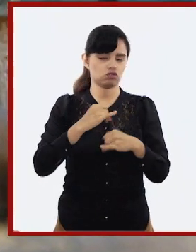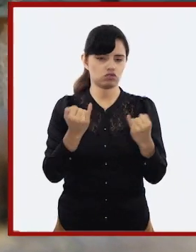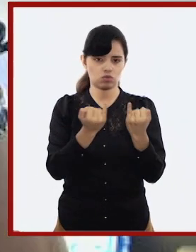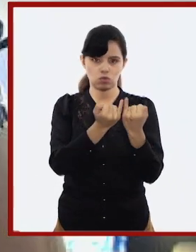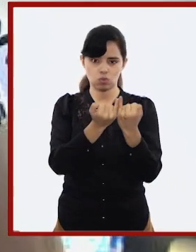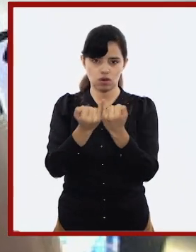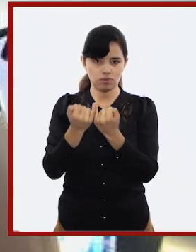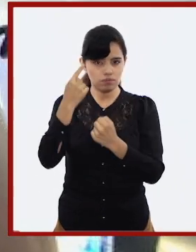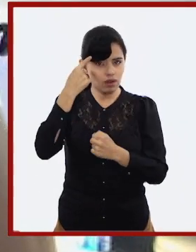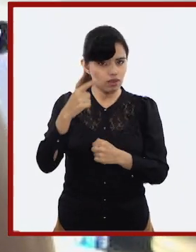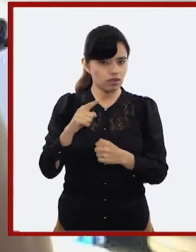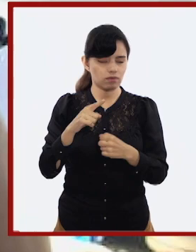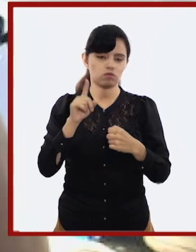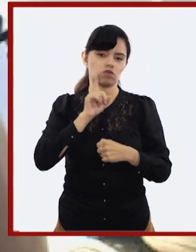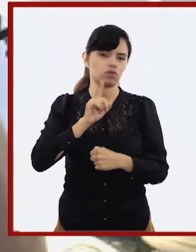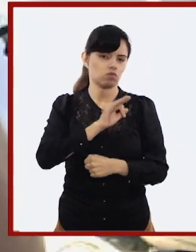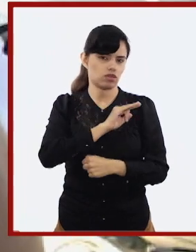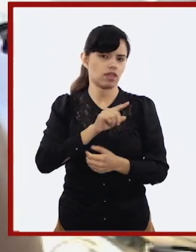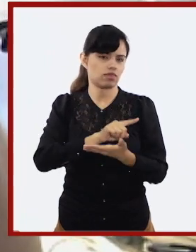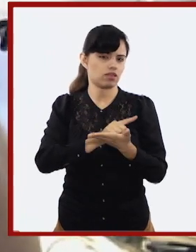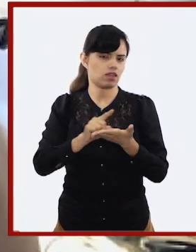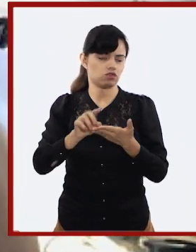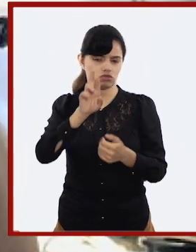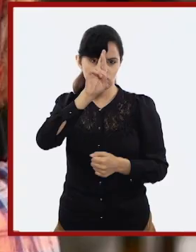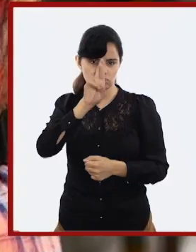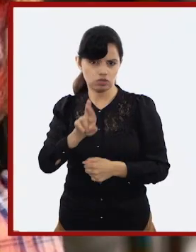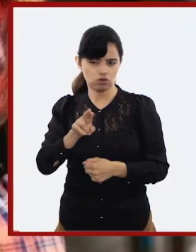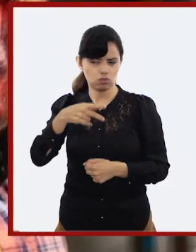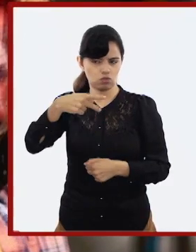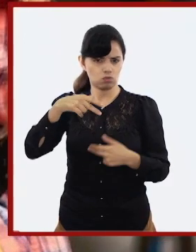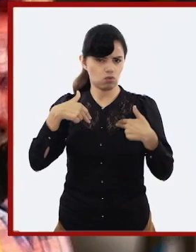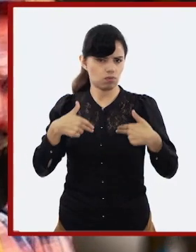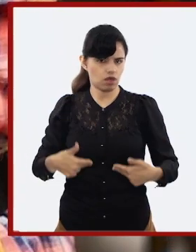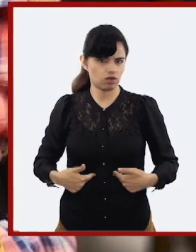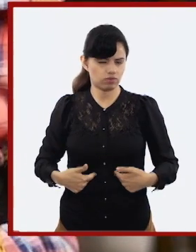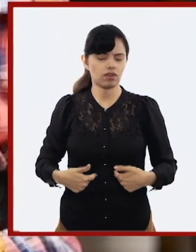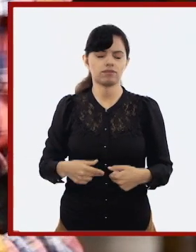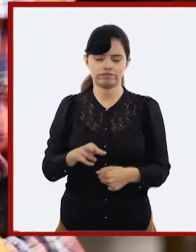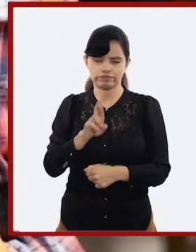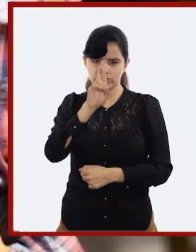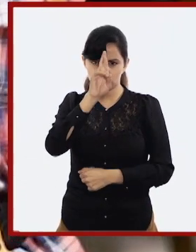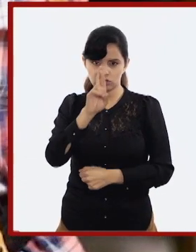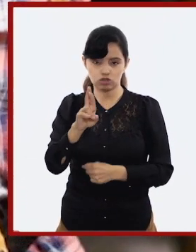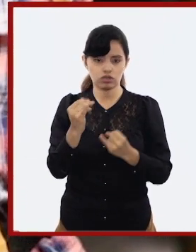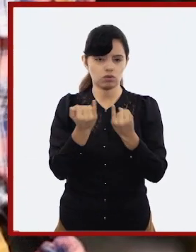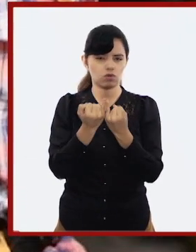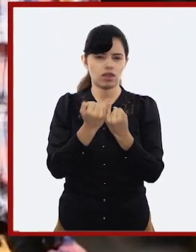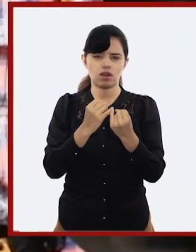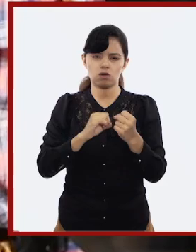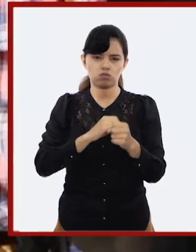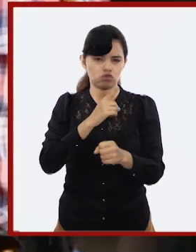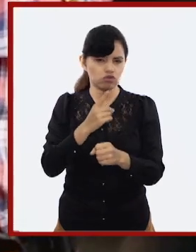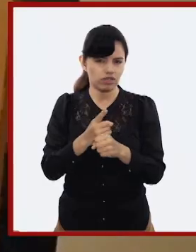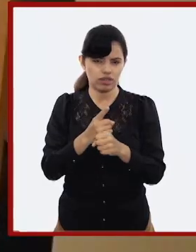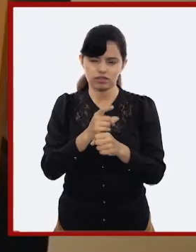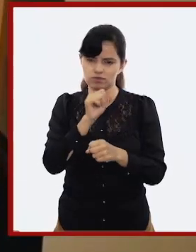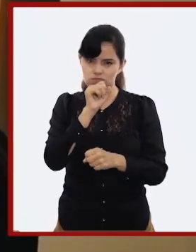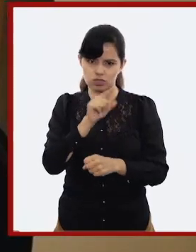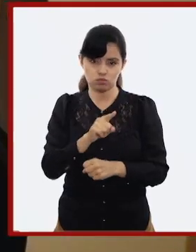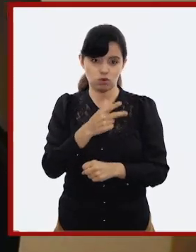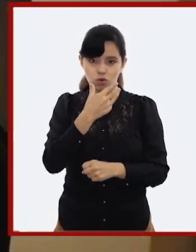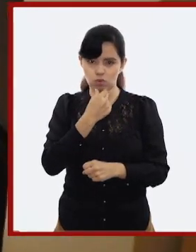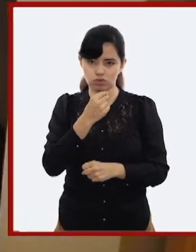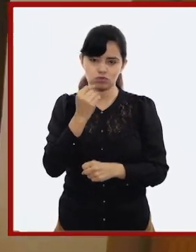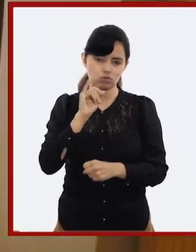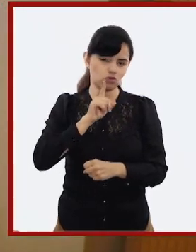ejercer sus derechos, para que se respete su dignidad como seres humanos y que tengan las mismas oportunidades que los hombres.